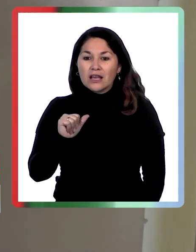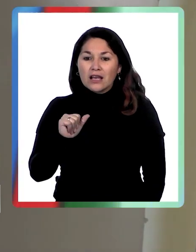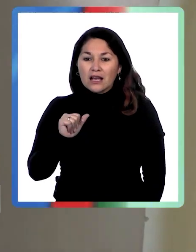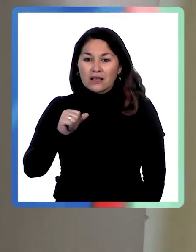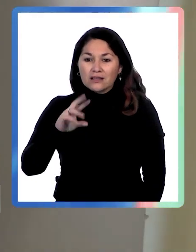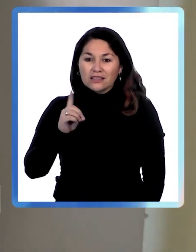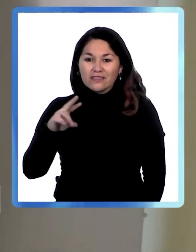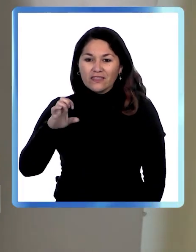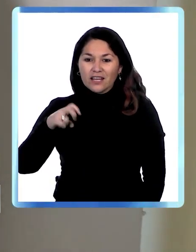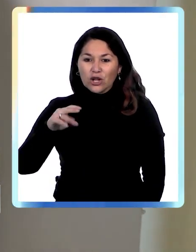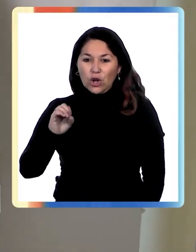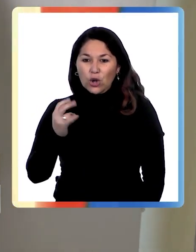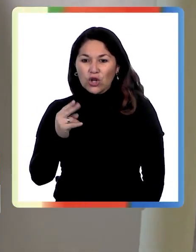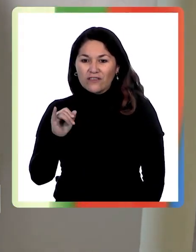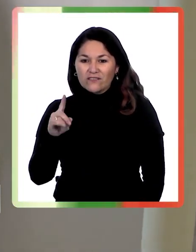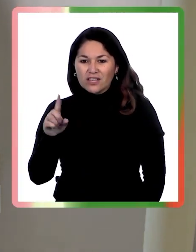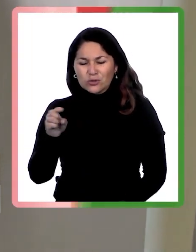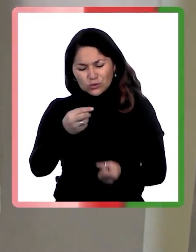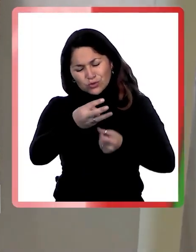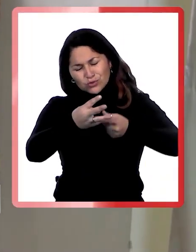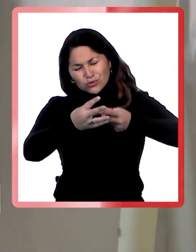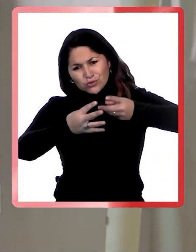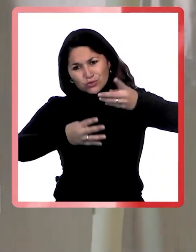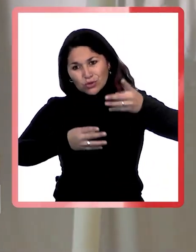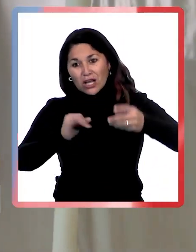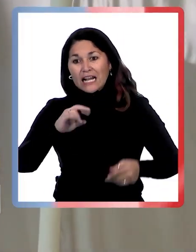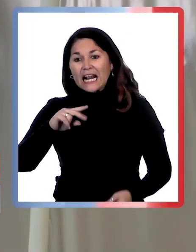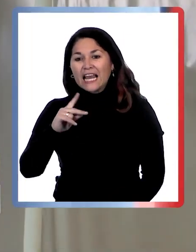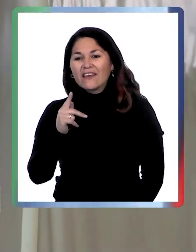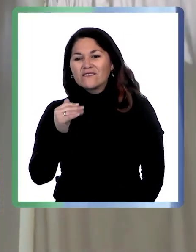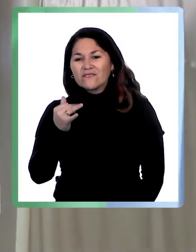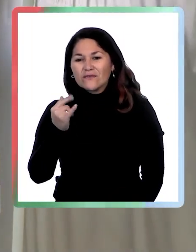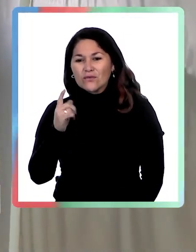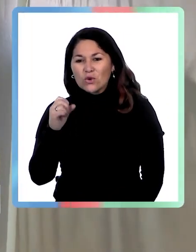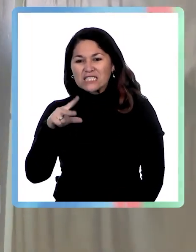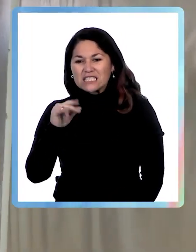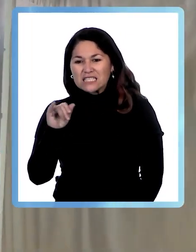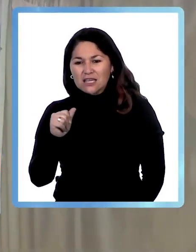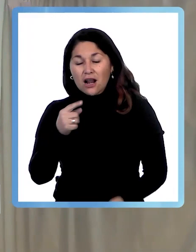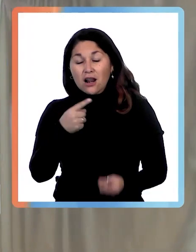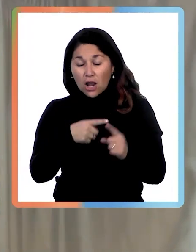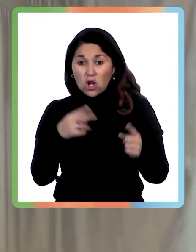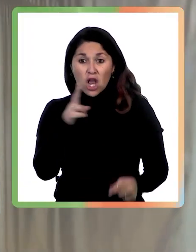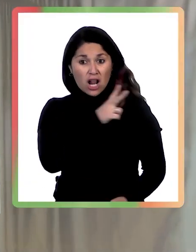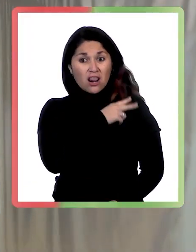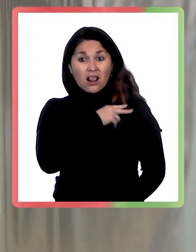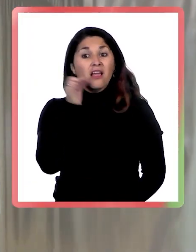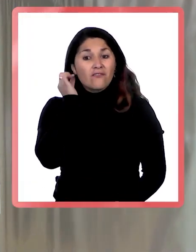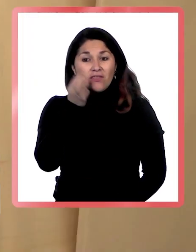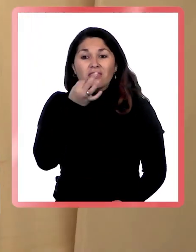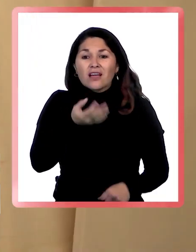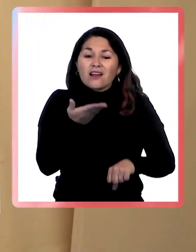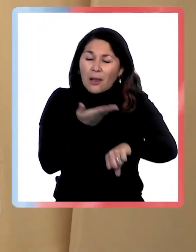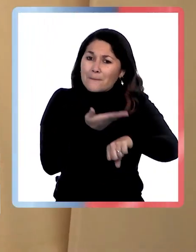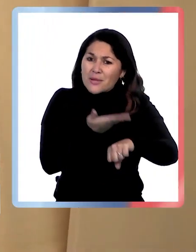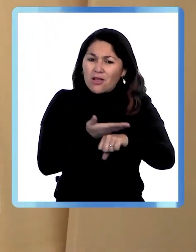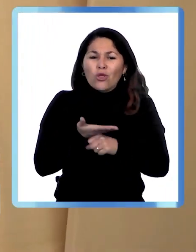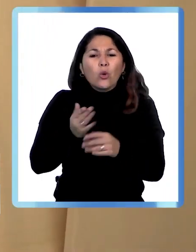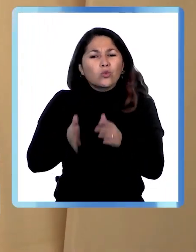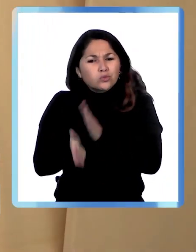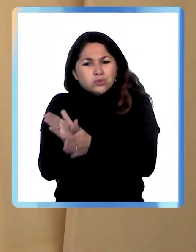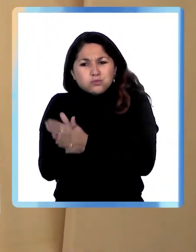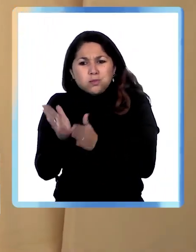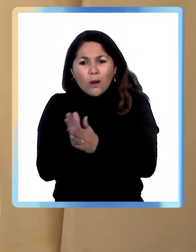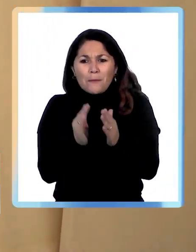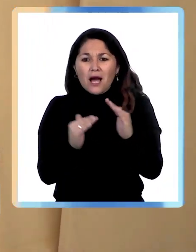rotavirus Anita Aranda jefa de la red de urgencia de la comuna padre las casina llamó a la población a concurrir a los centros de